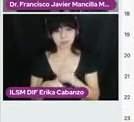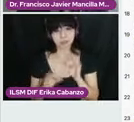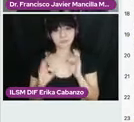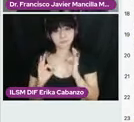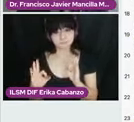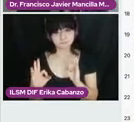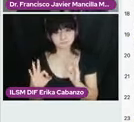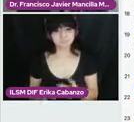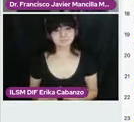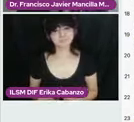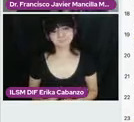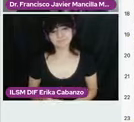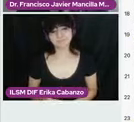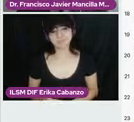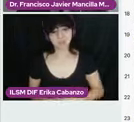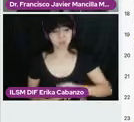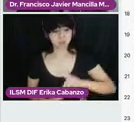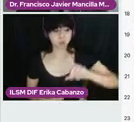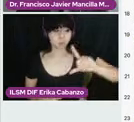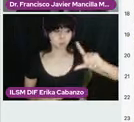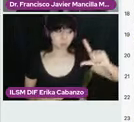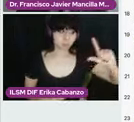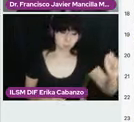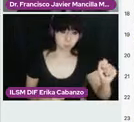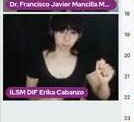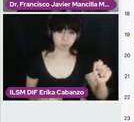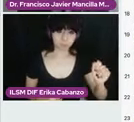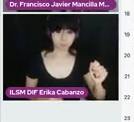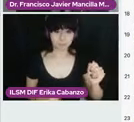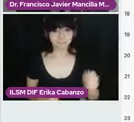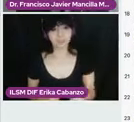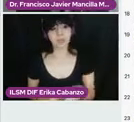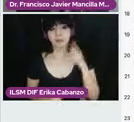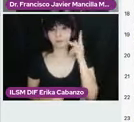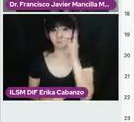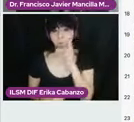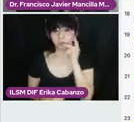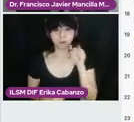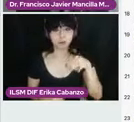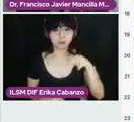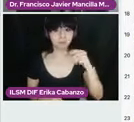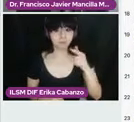ya cuando se le hace un estudio de imagen se descubren lesiones que ya son intratables